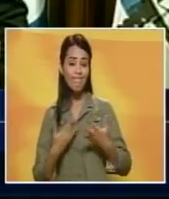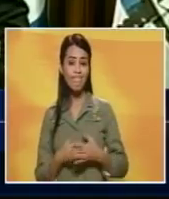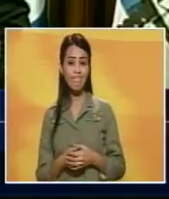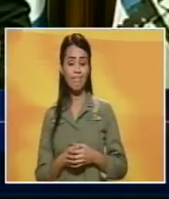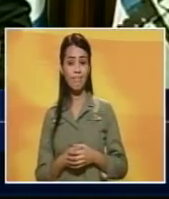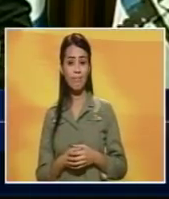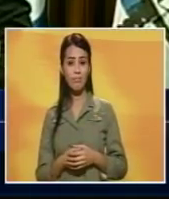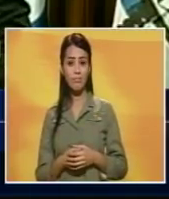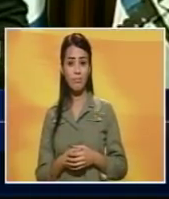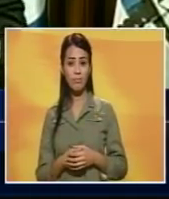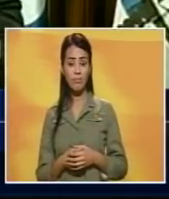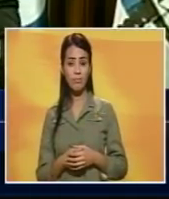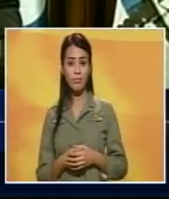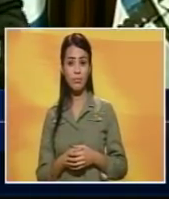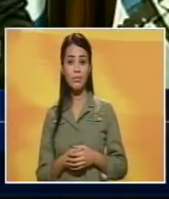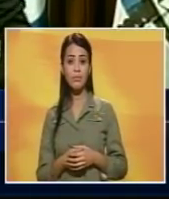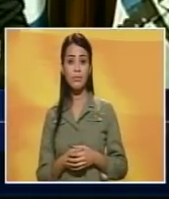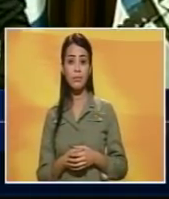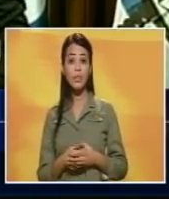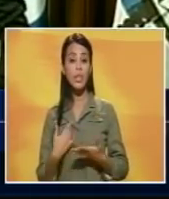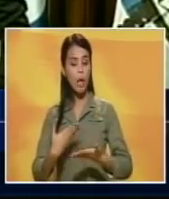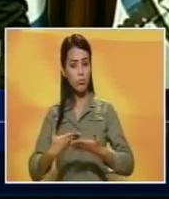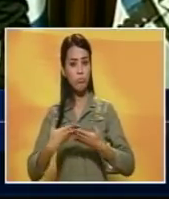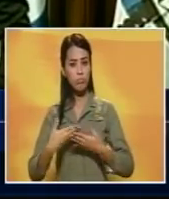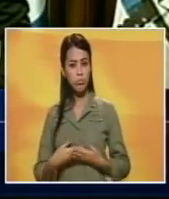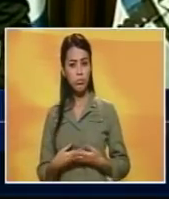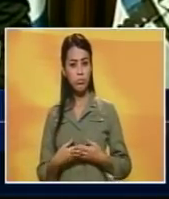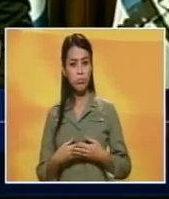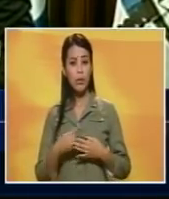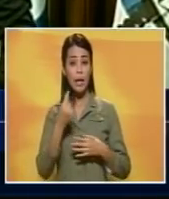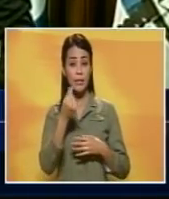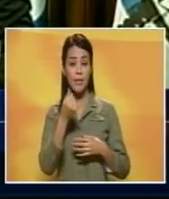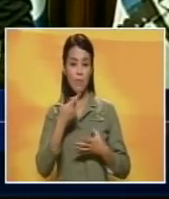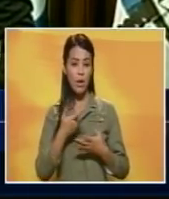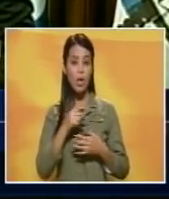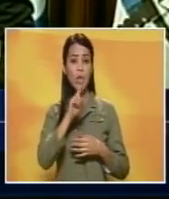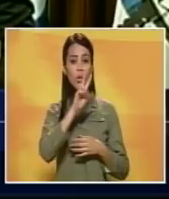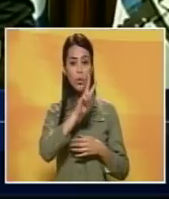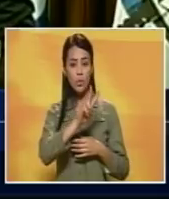mismos. Entonces, se ha recuperado esta cifra, repito,